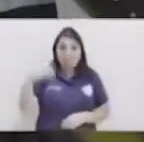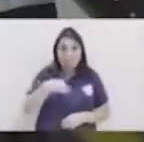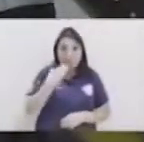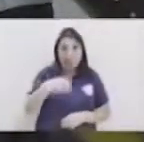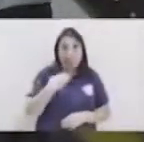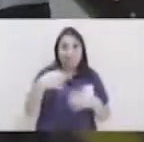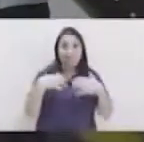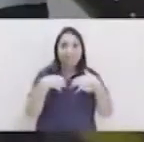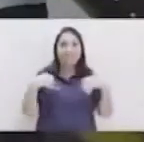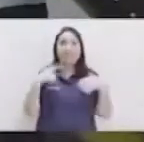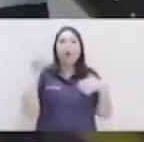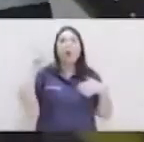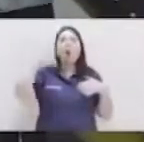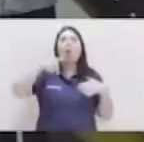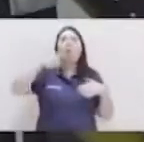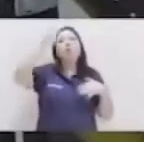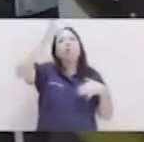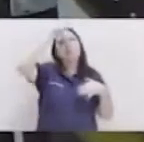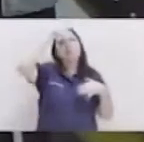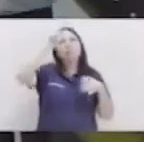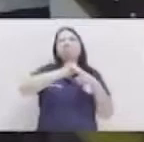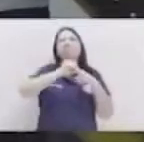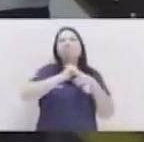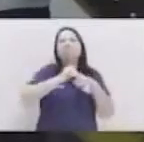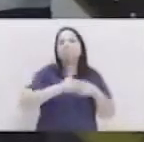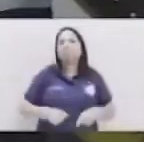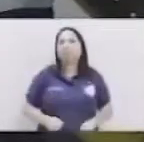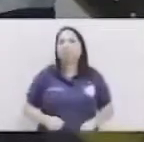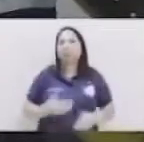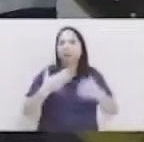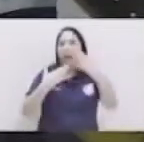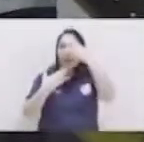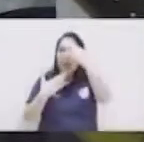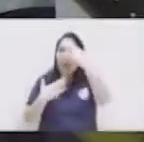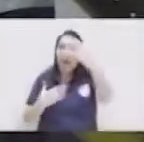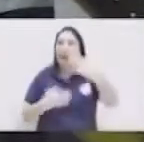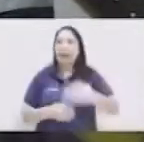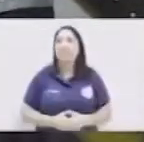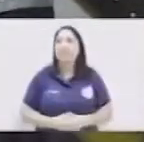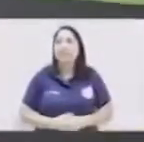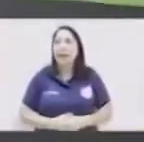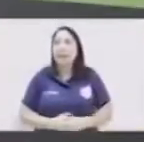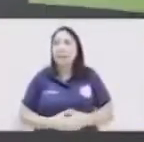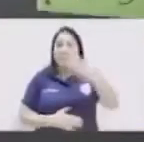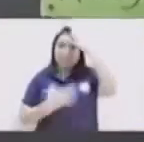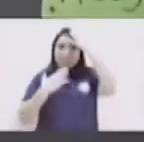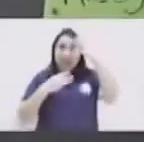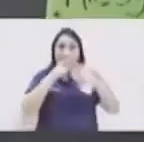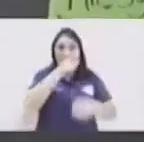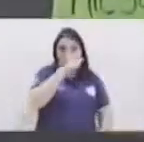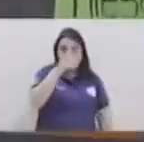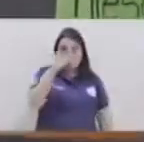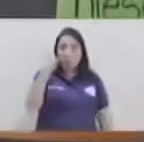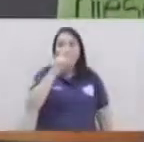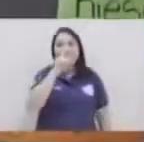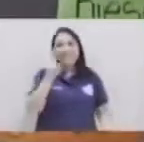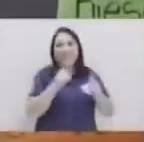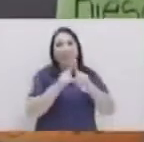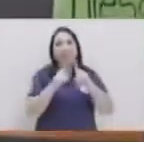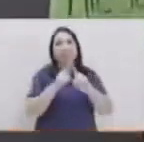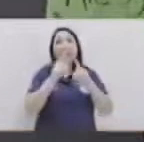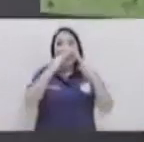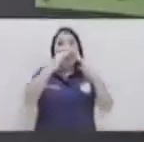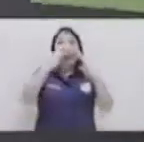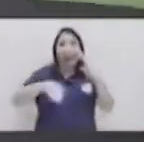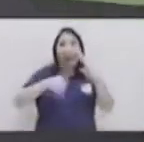gusto tenerla aquí. Cuéntenos, ¿qué vamos a platicar hoy? Gracias, Claudia. Y gracias a ustedes por estar de nuevo en sus